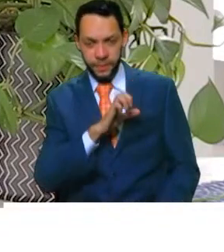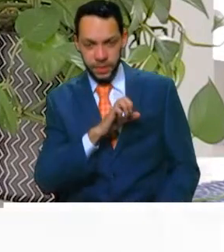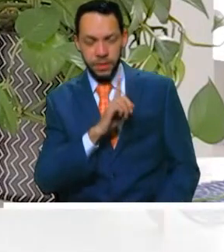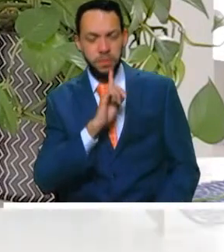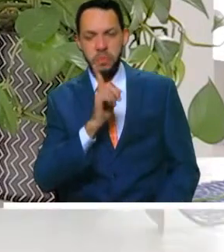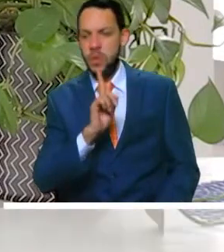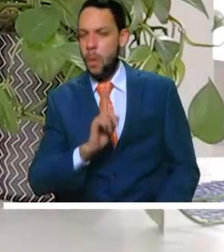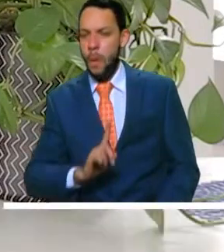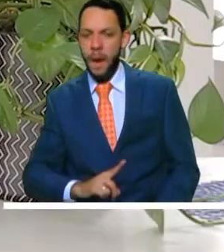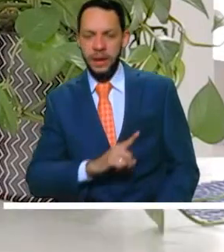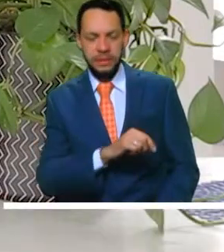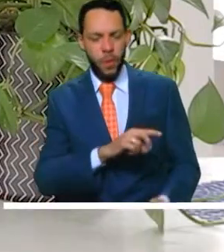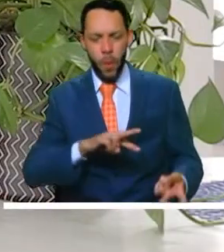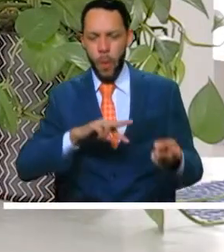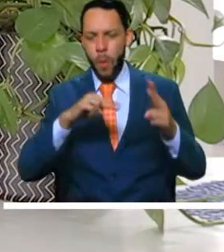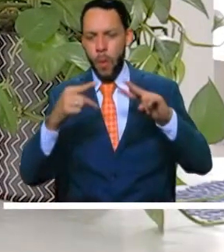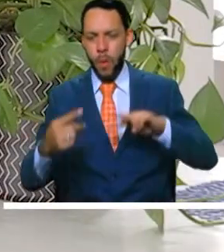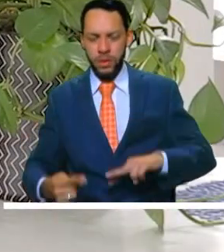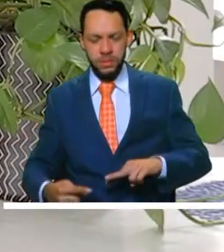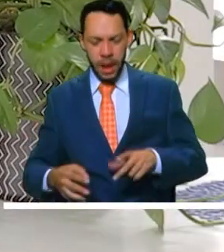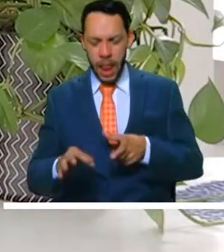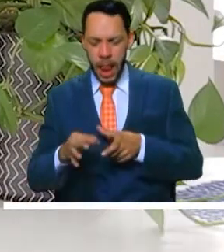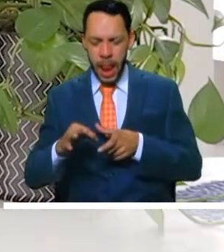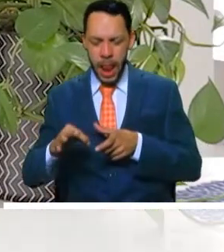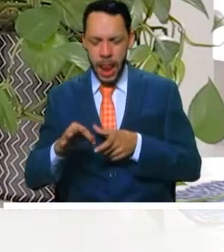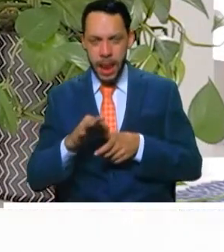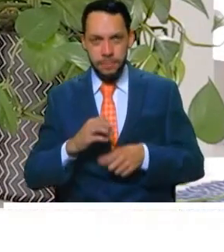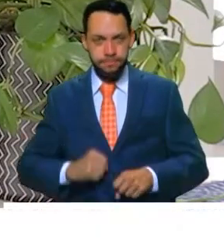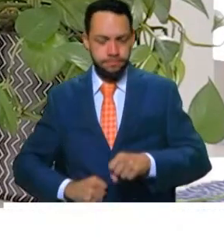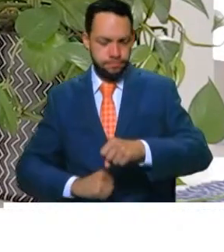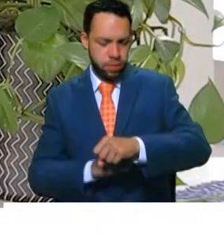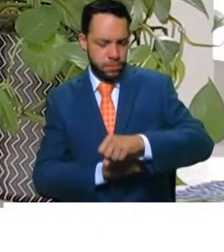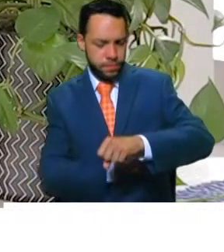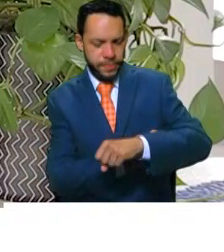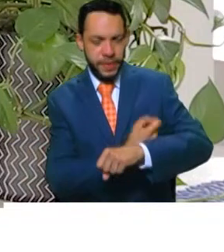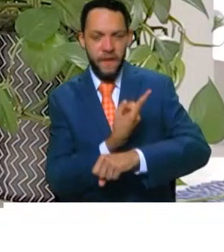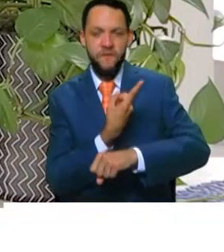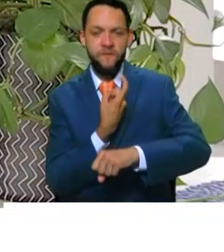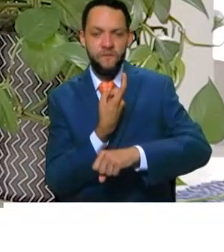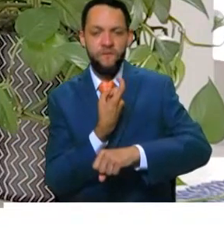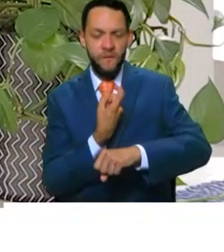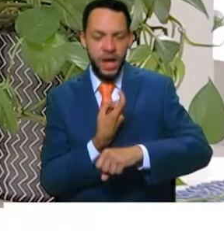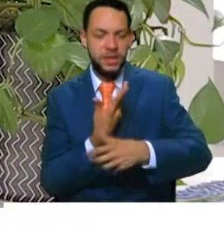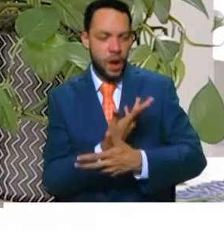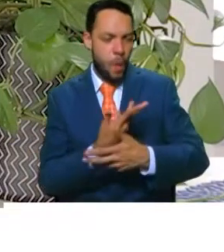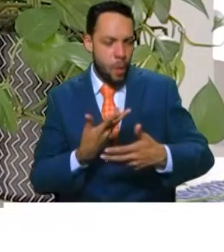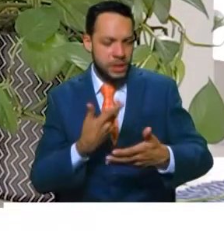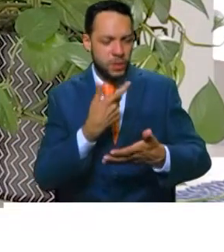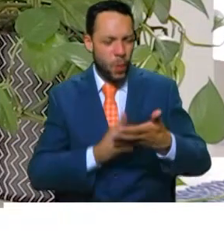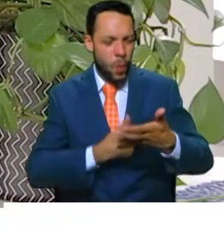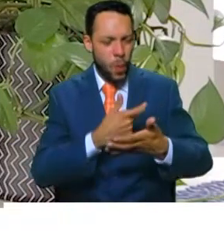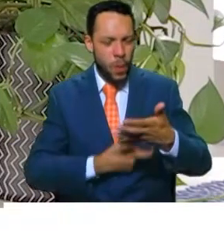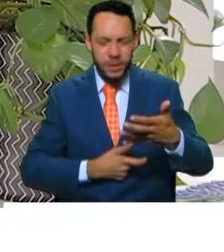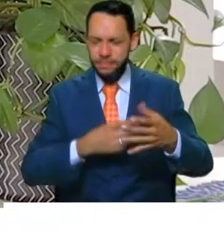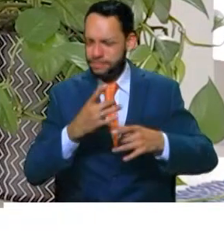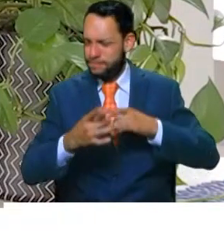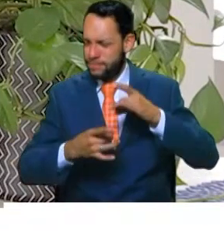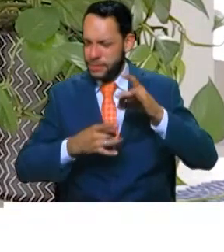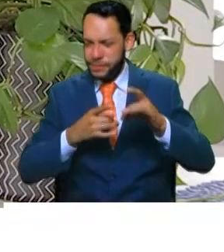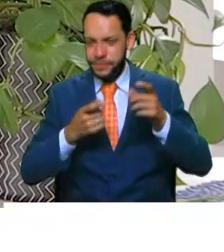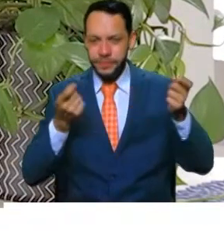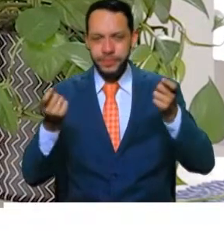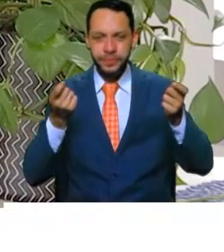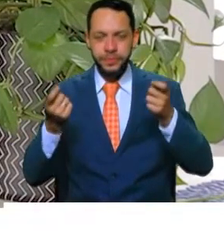de nuestro organismo no van a tener el alimento suficiente para poderse reproducir. Y esto es fundamental